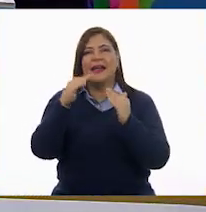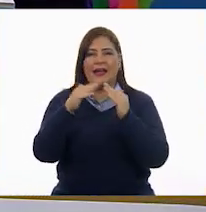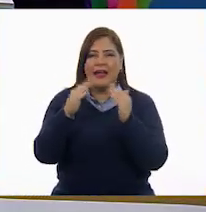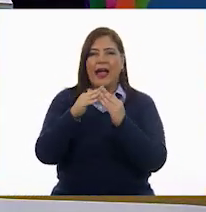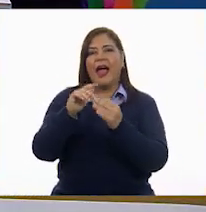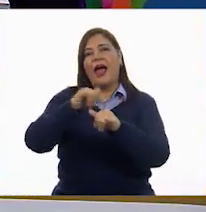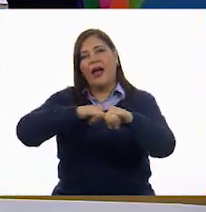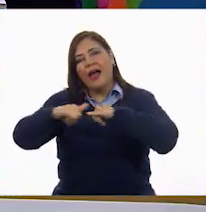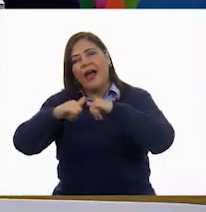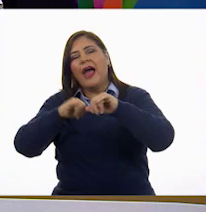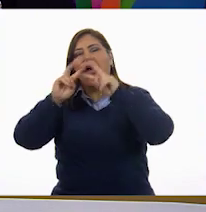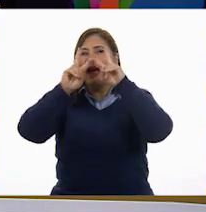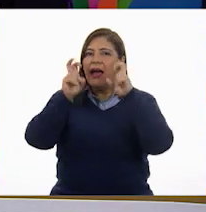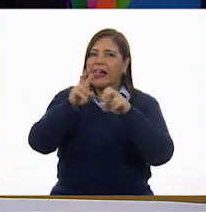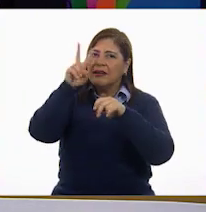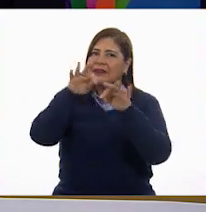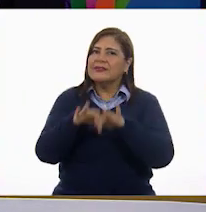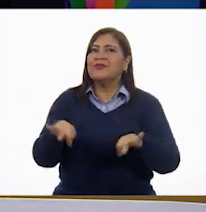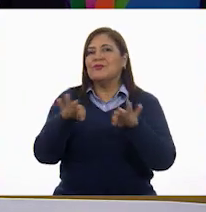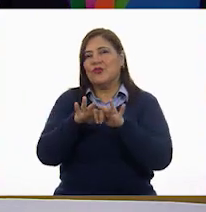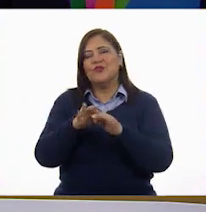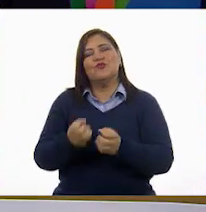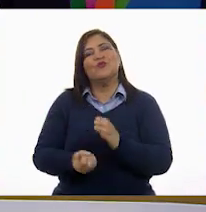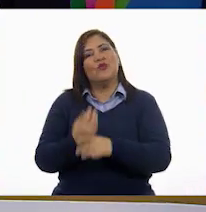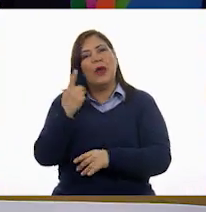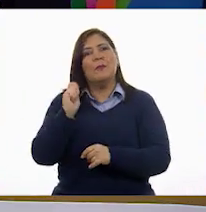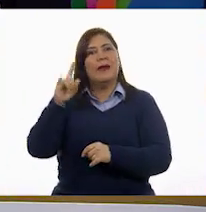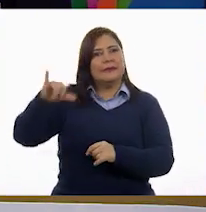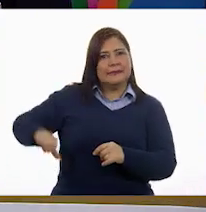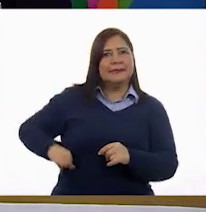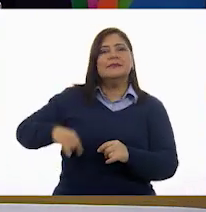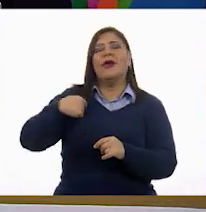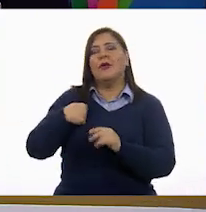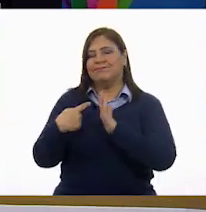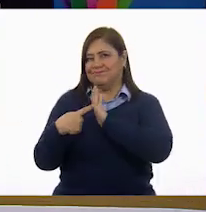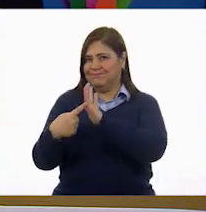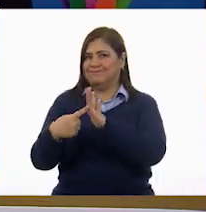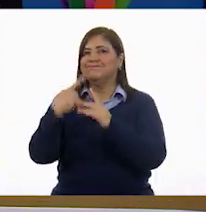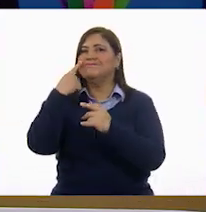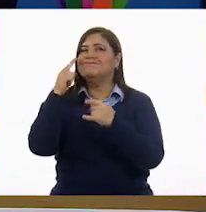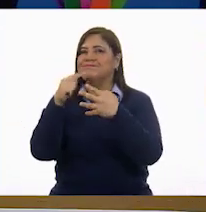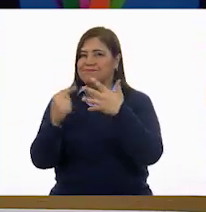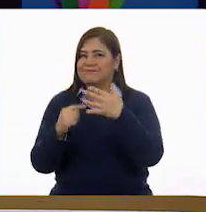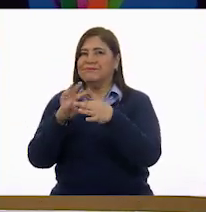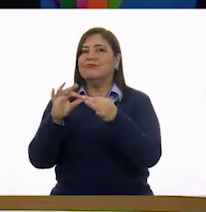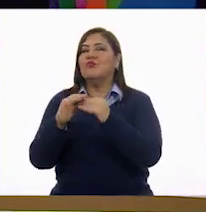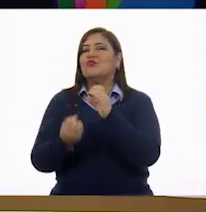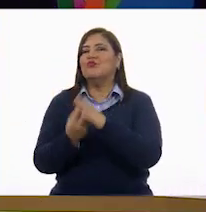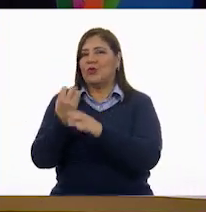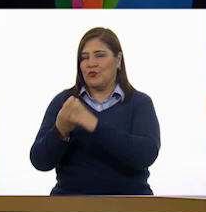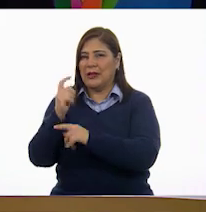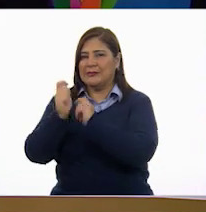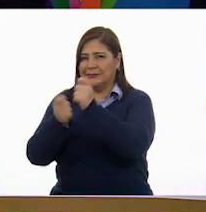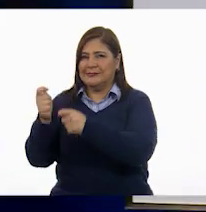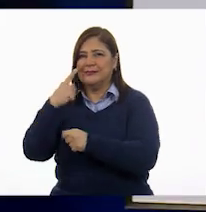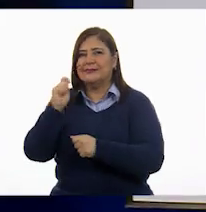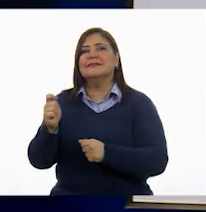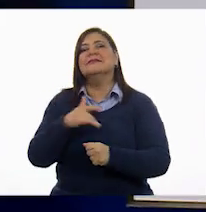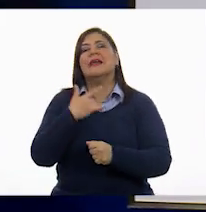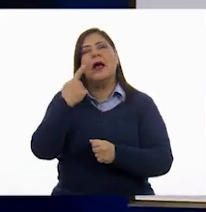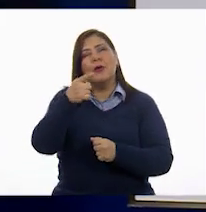Eso. Muy interesante. Uh-huh. Hoy vamos a aprender cosas nuevas. Vas a ver que hoy vas a conocer